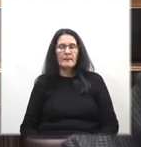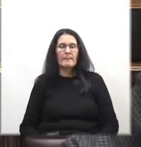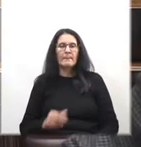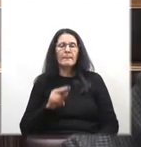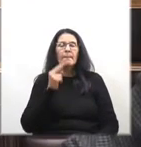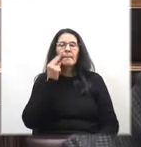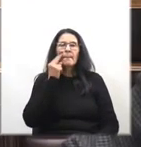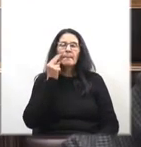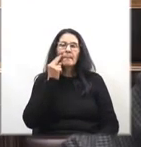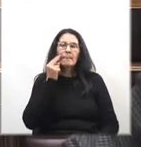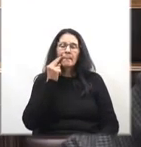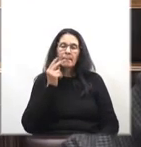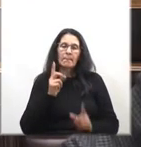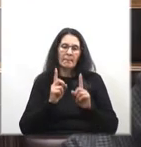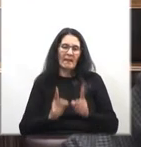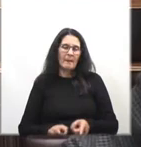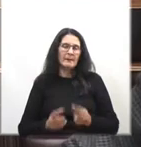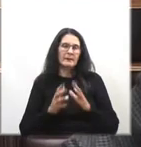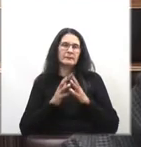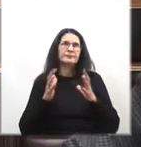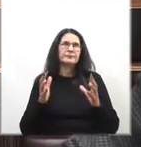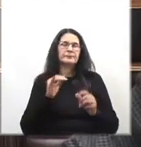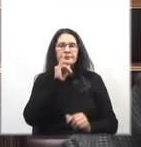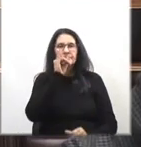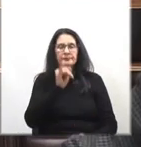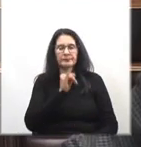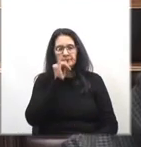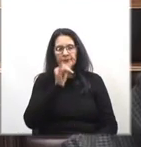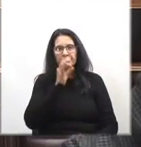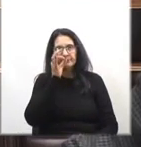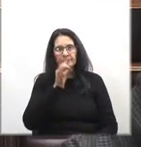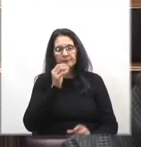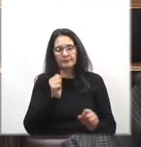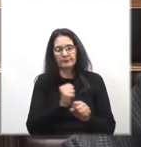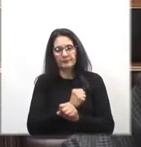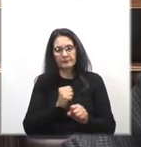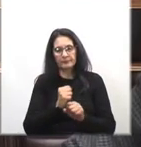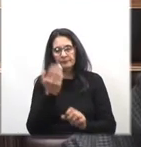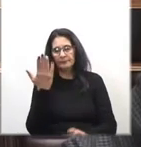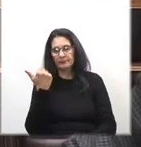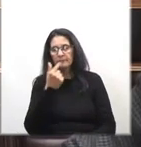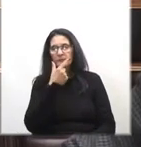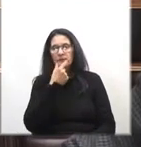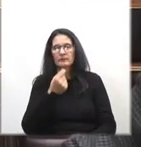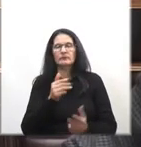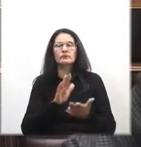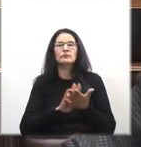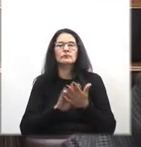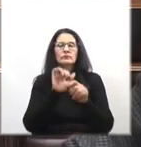al problema también enorme mencionado en la declaración que aprobamos el jueves del sistema carcelario,